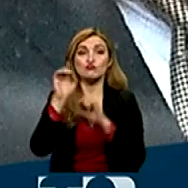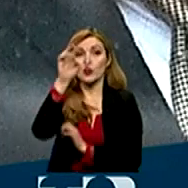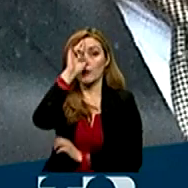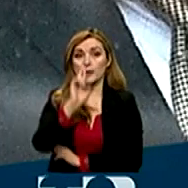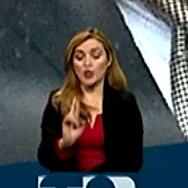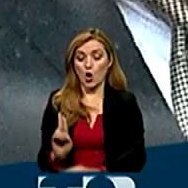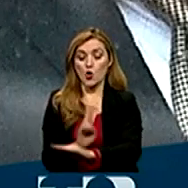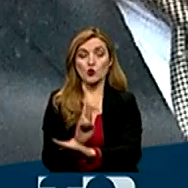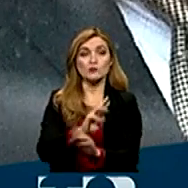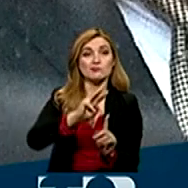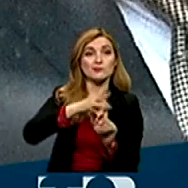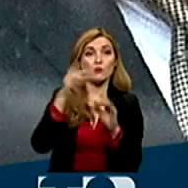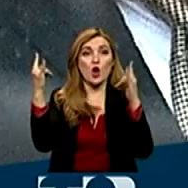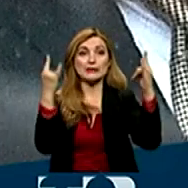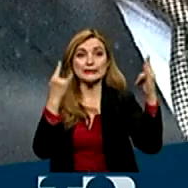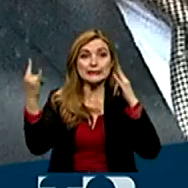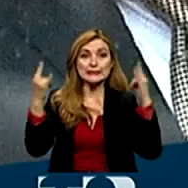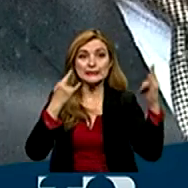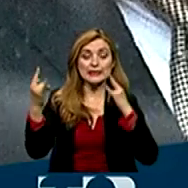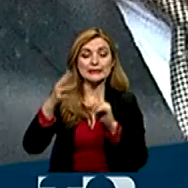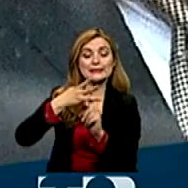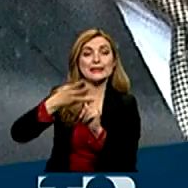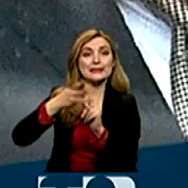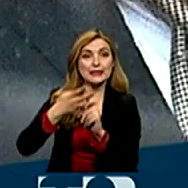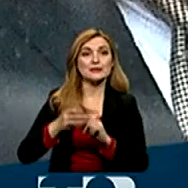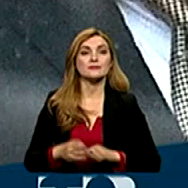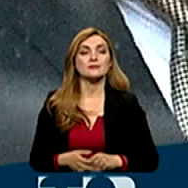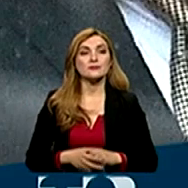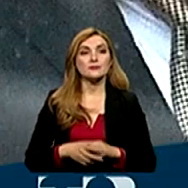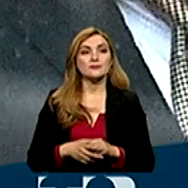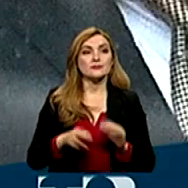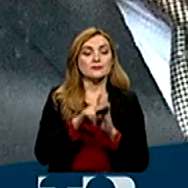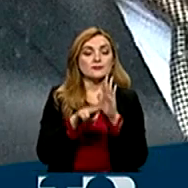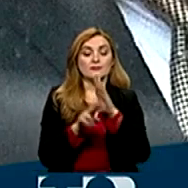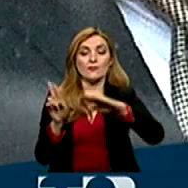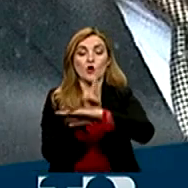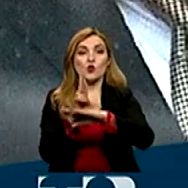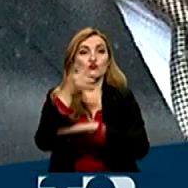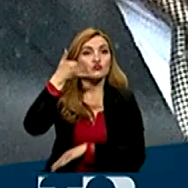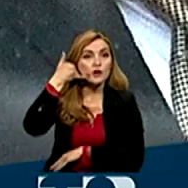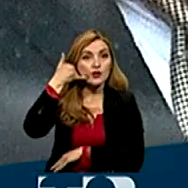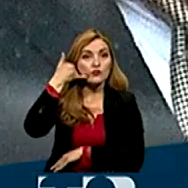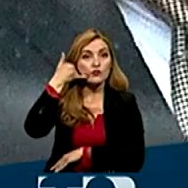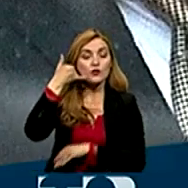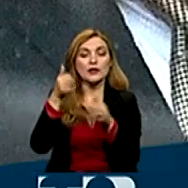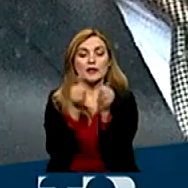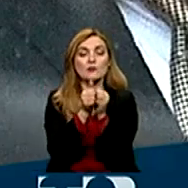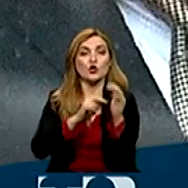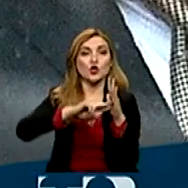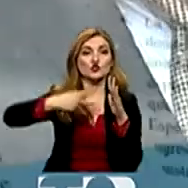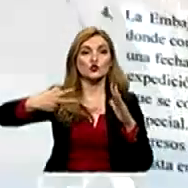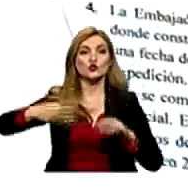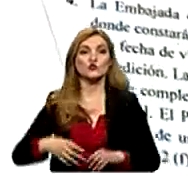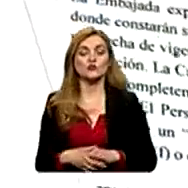el uso de las redes Wi-Fi de Internet que se le provea. Habrá normas para el uso del teléfono móvil y de equipos